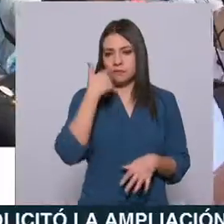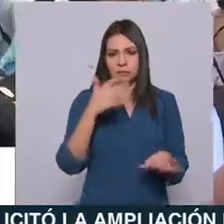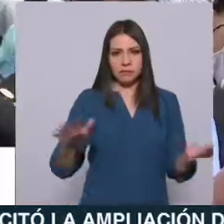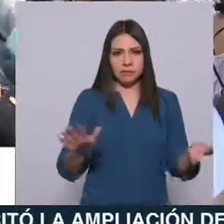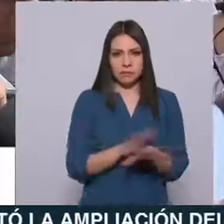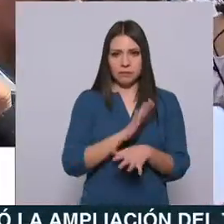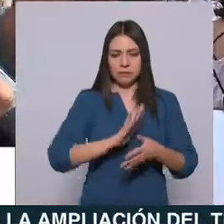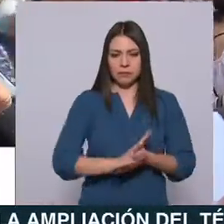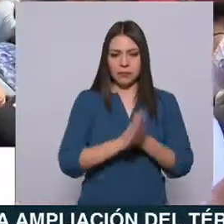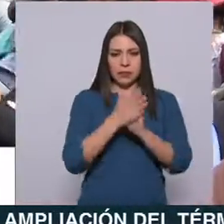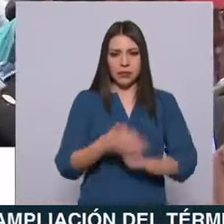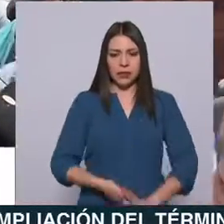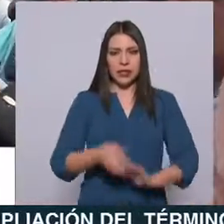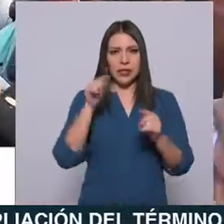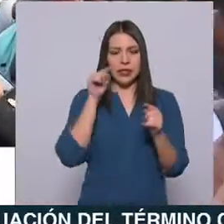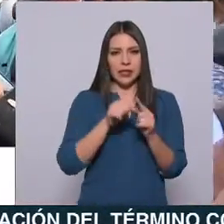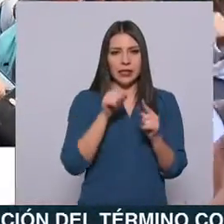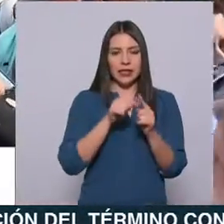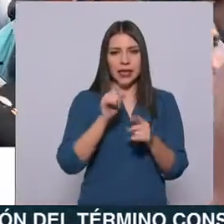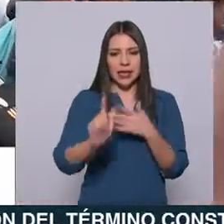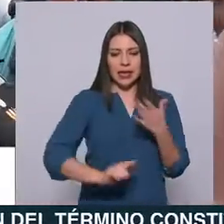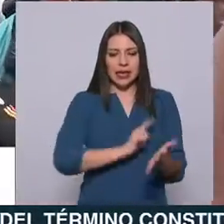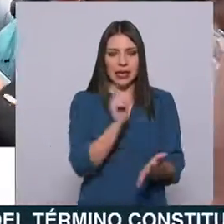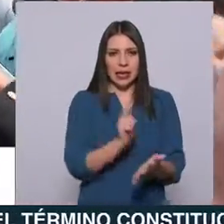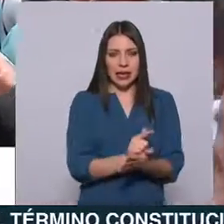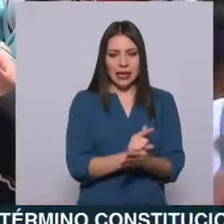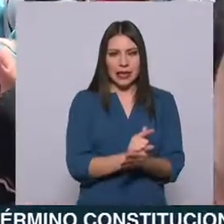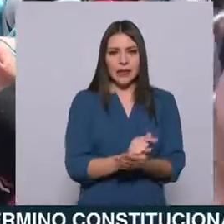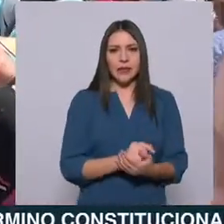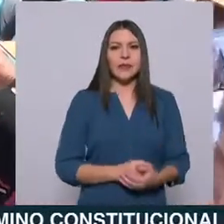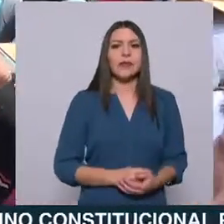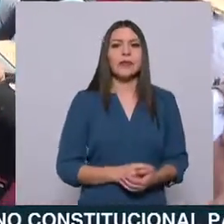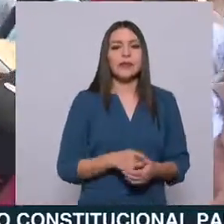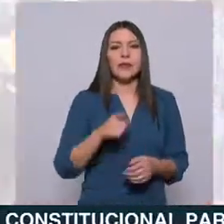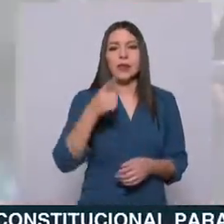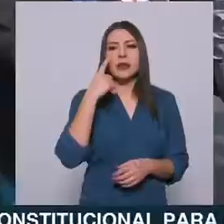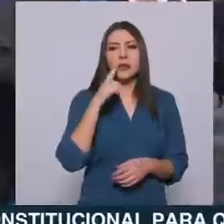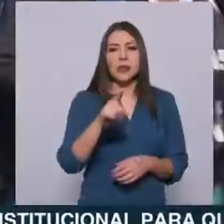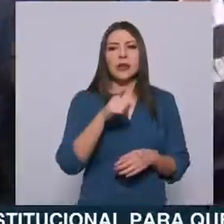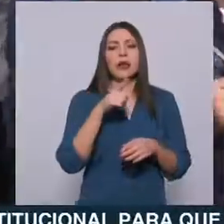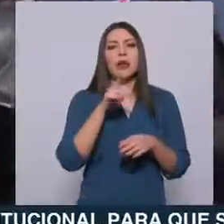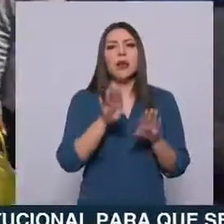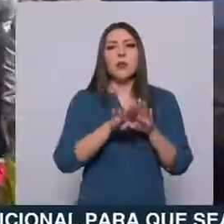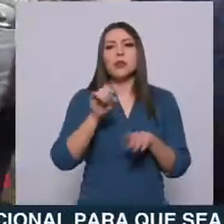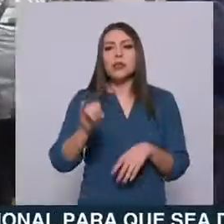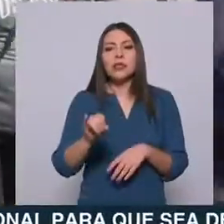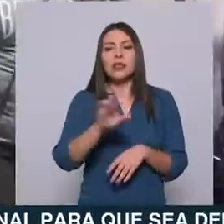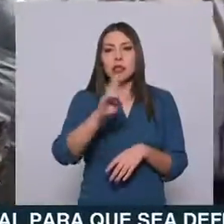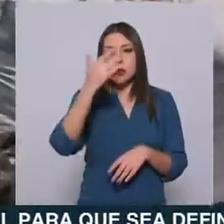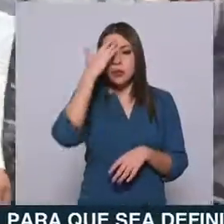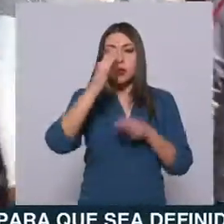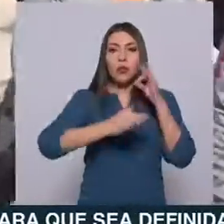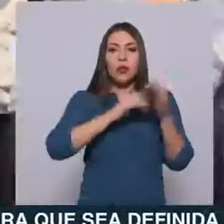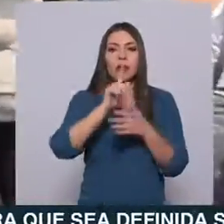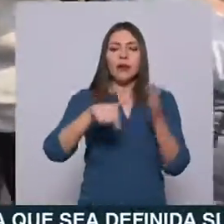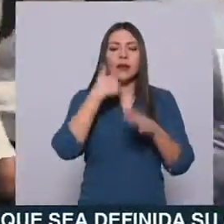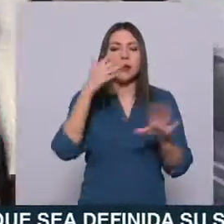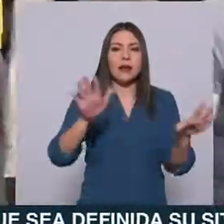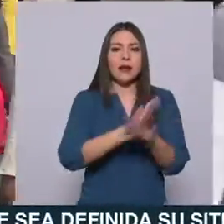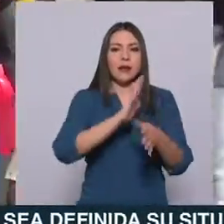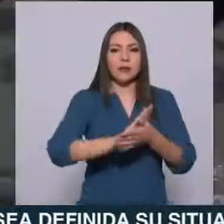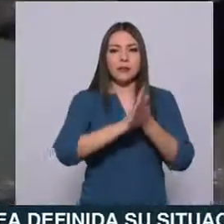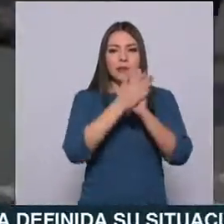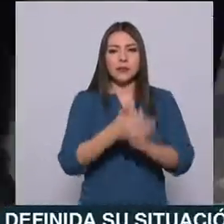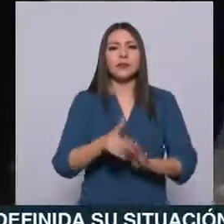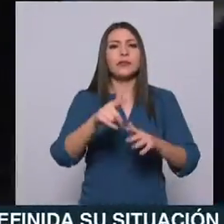decir, desaparecer del tercero, la admisión, reconocimiento y promoción. Después de recorrer varias avenidas y calles,